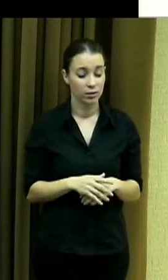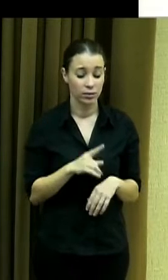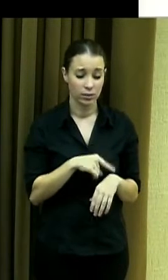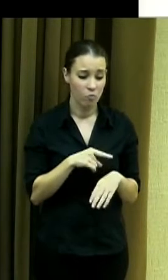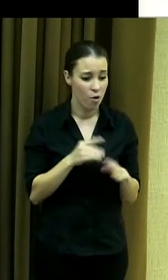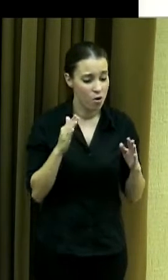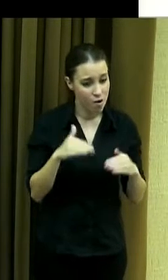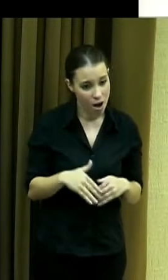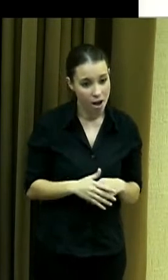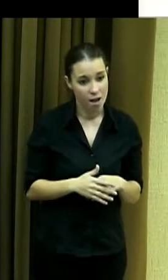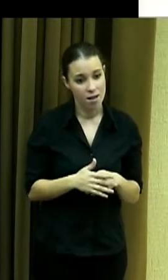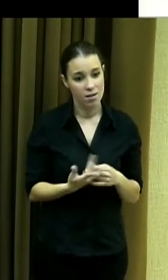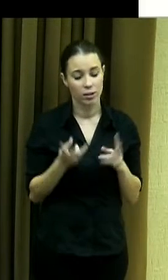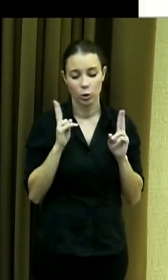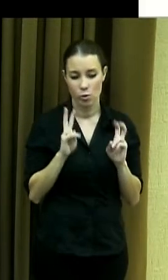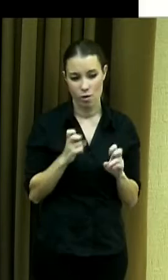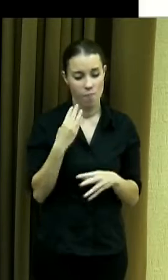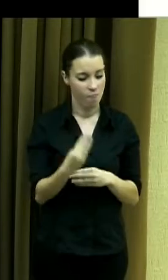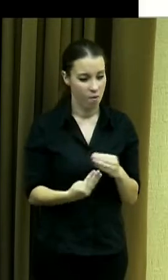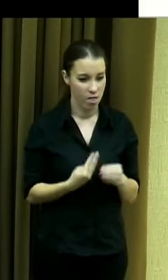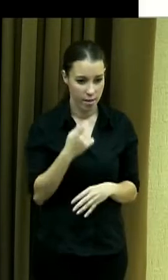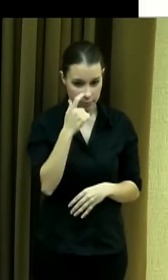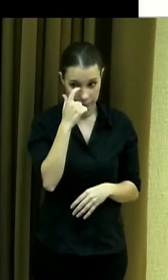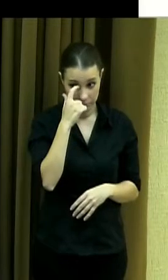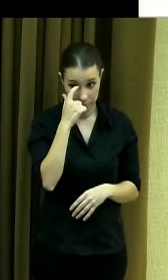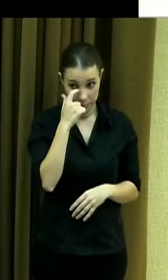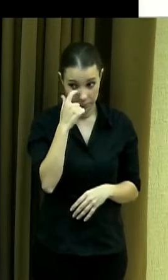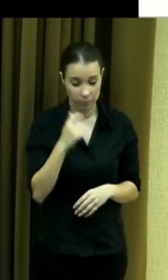vamos a hacer la introducción.